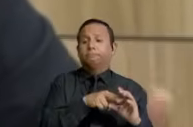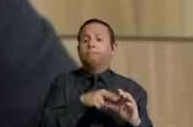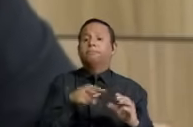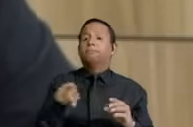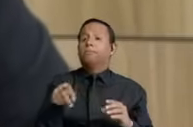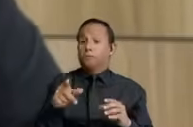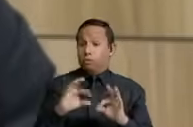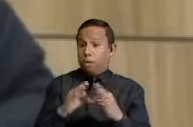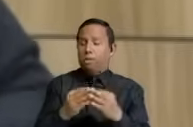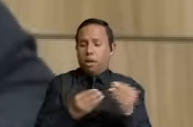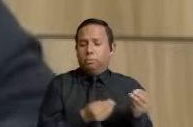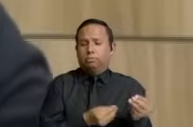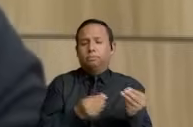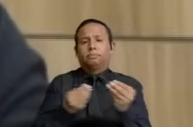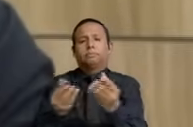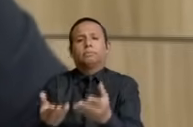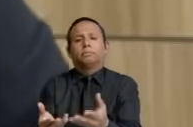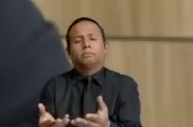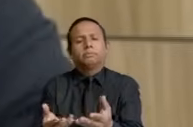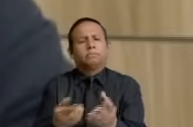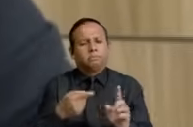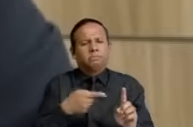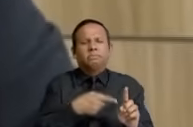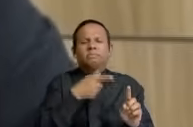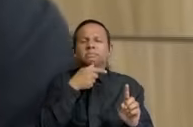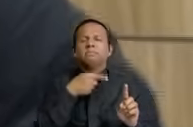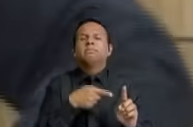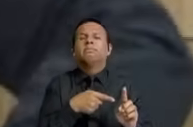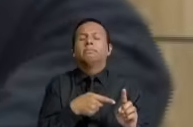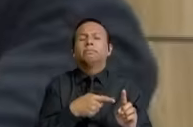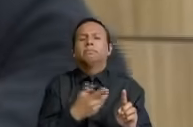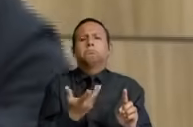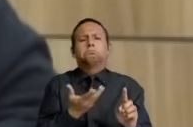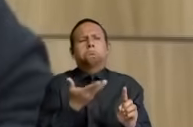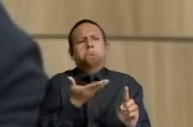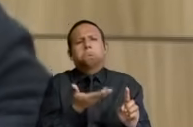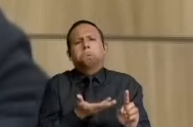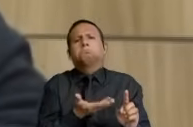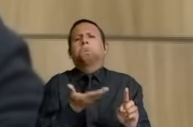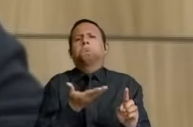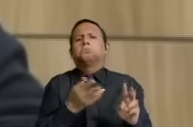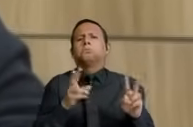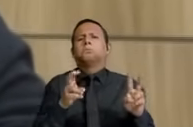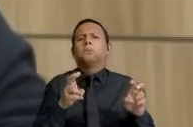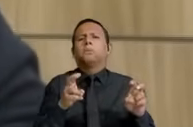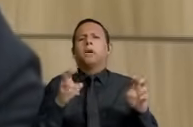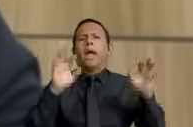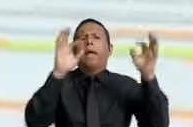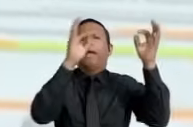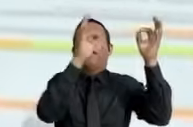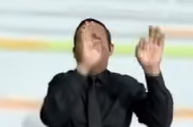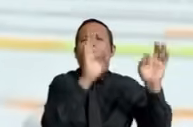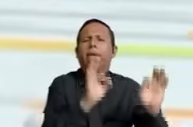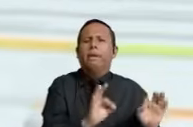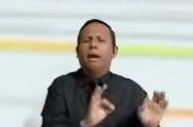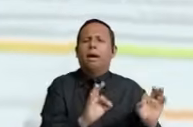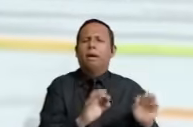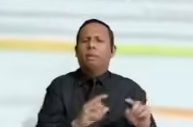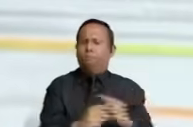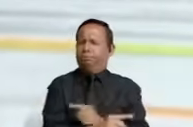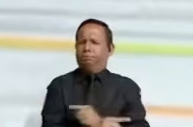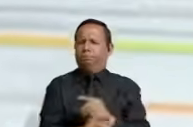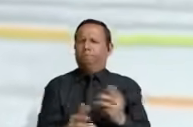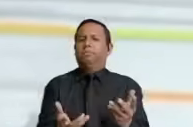la autopsia médico legal es una persona especialista en energía eléctrica frente a estos